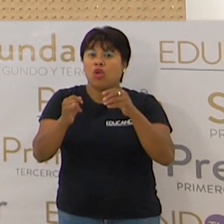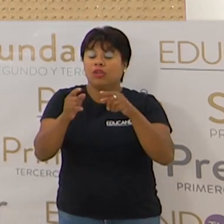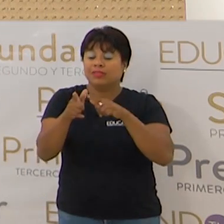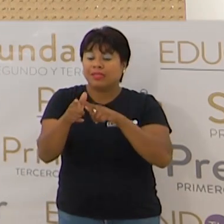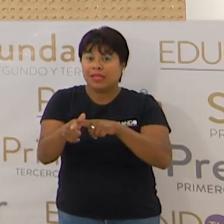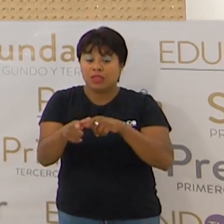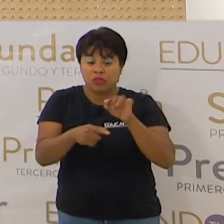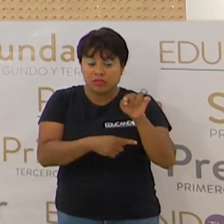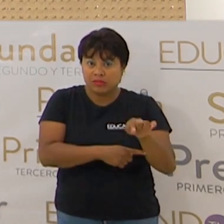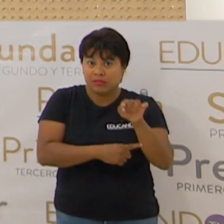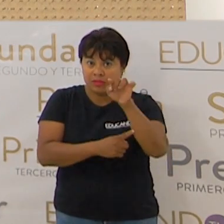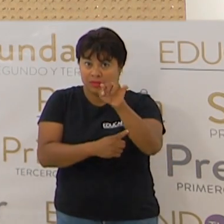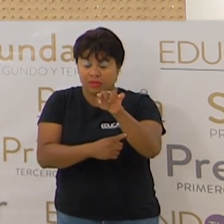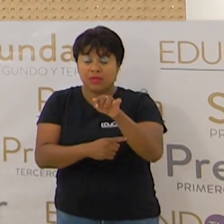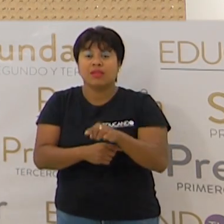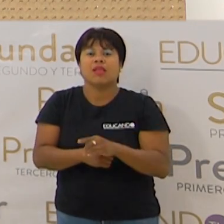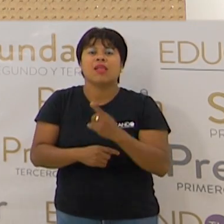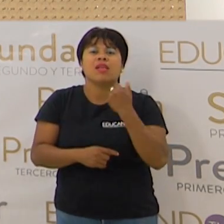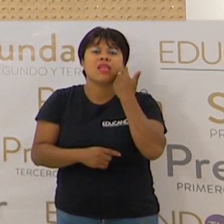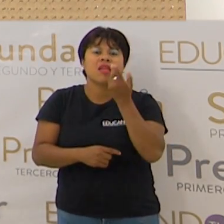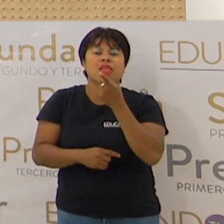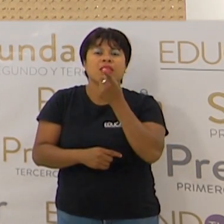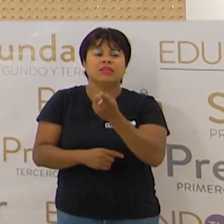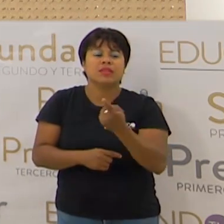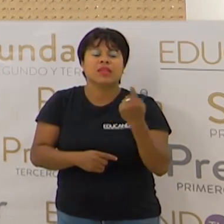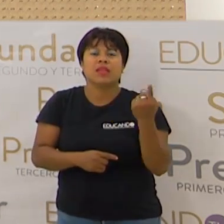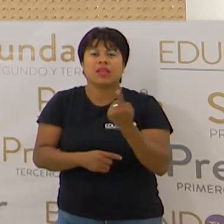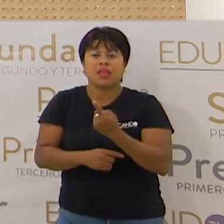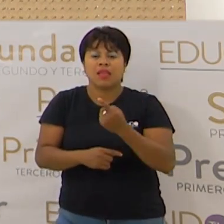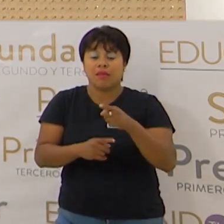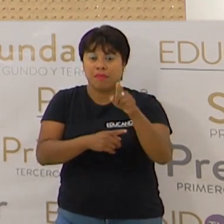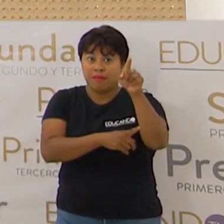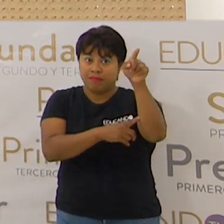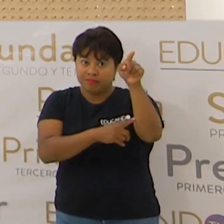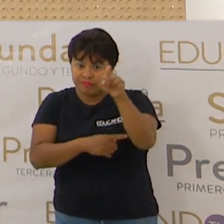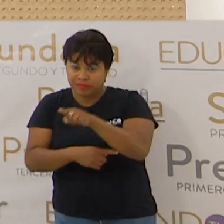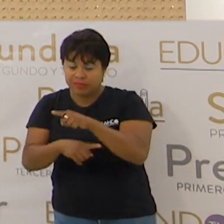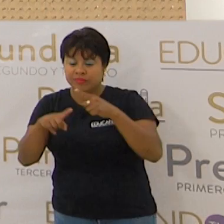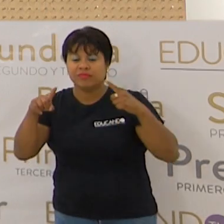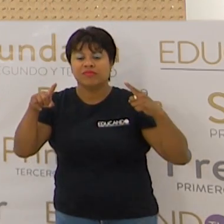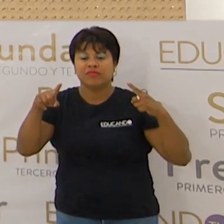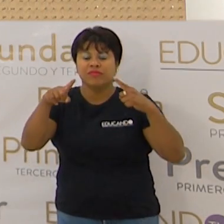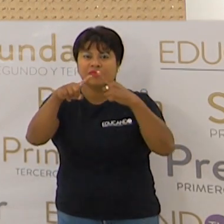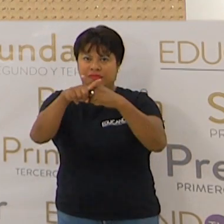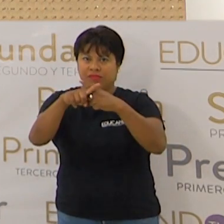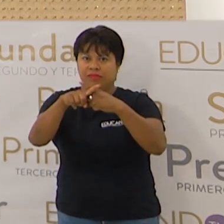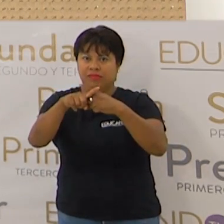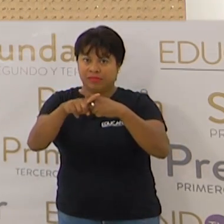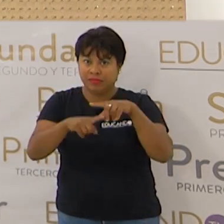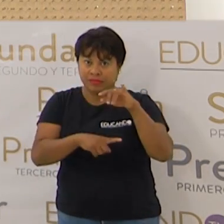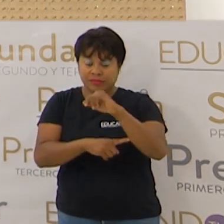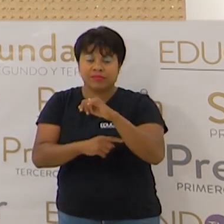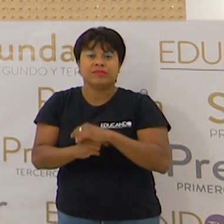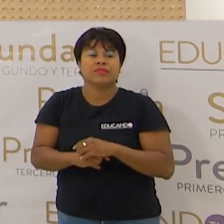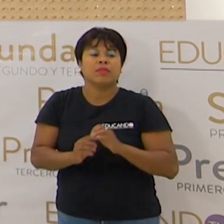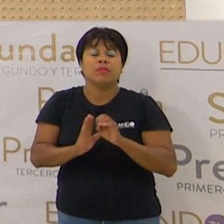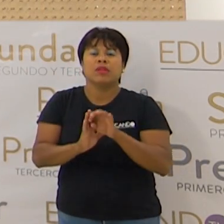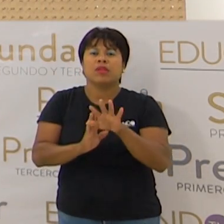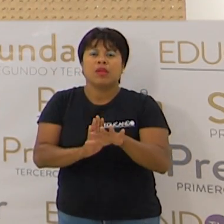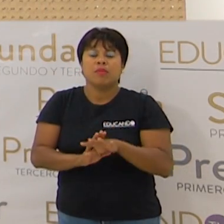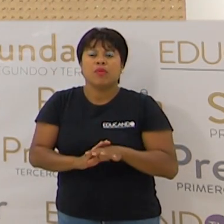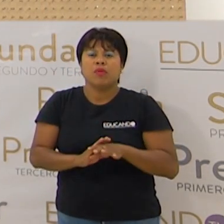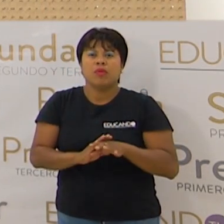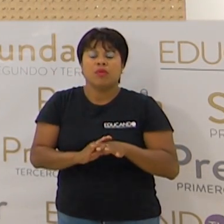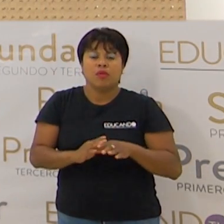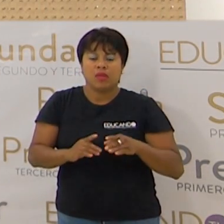decir, no seguidos, quiere decir que va a atravesar a la figura, ¿verdad? Por ejemplo, va a